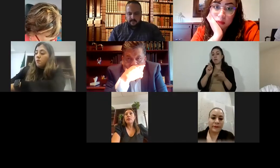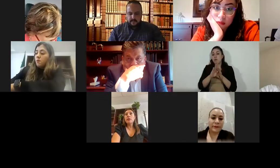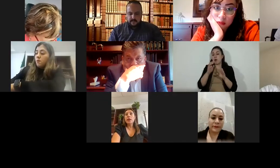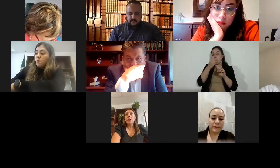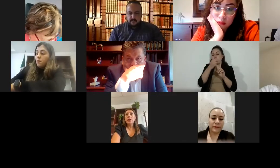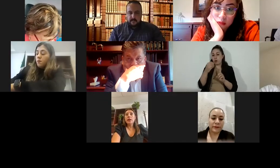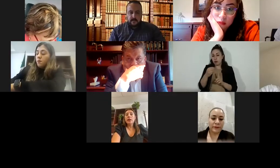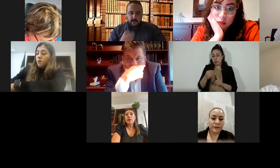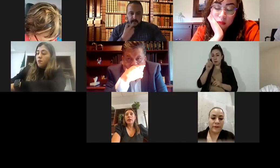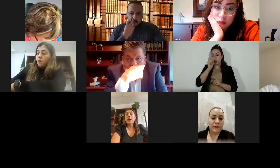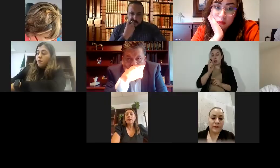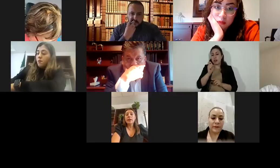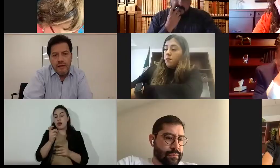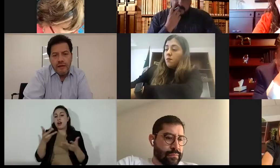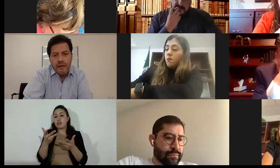a resolverse